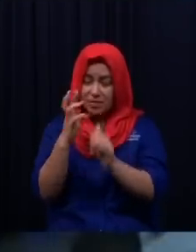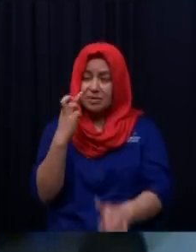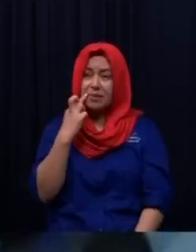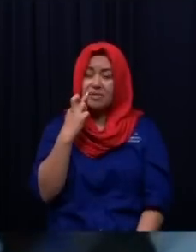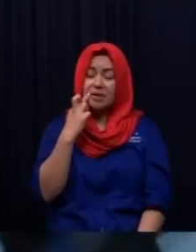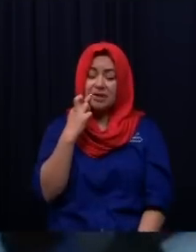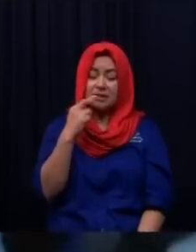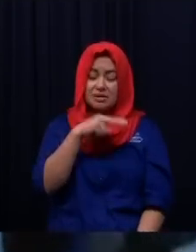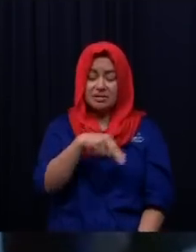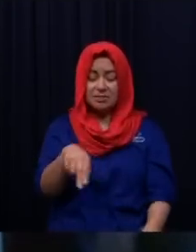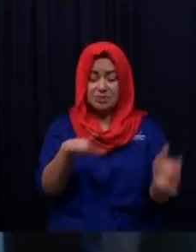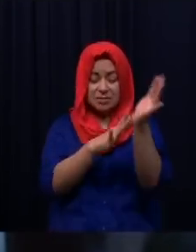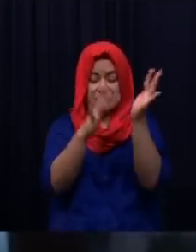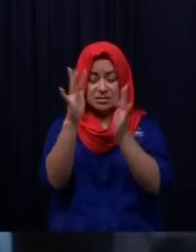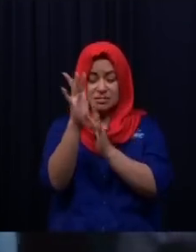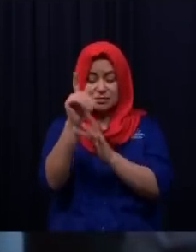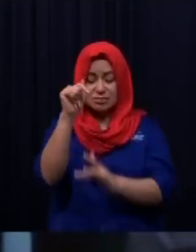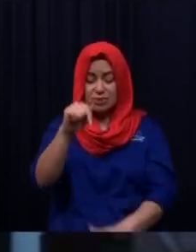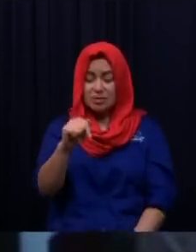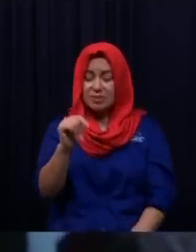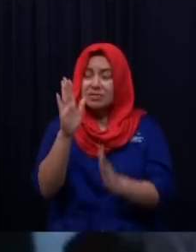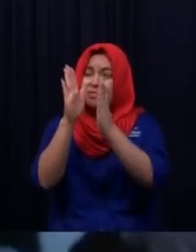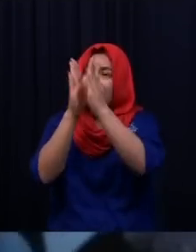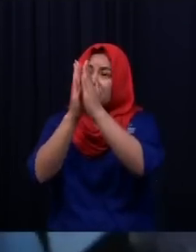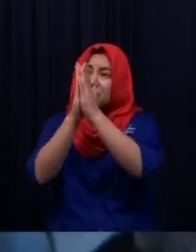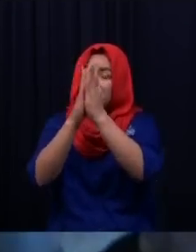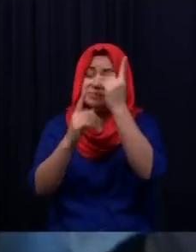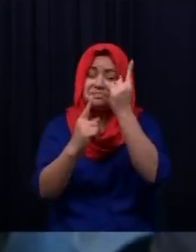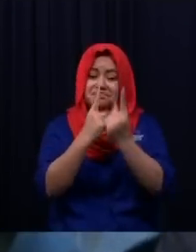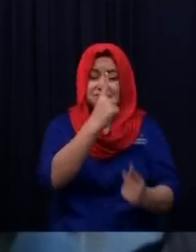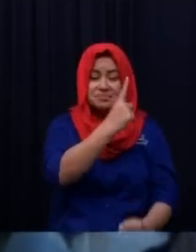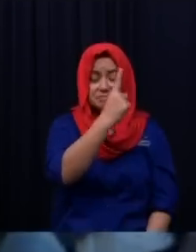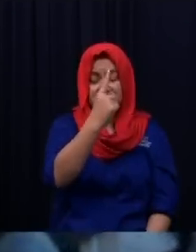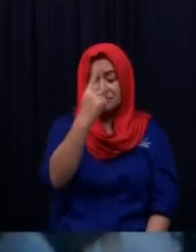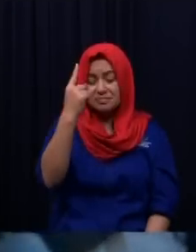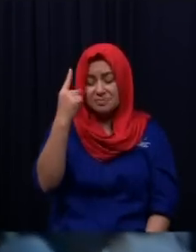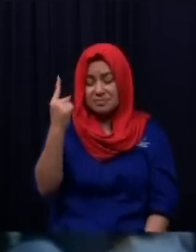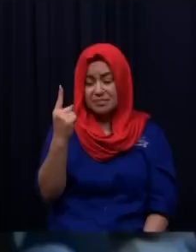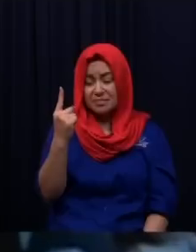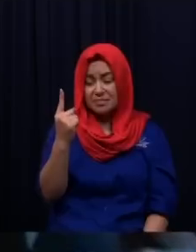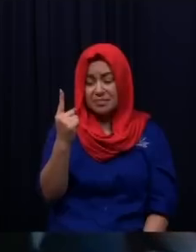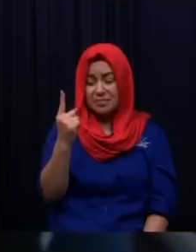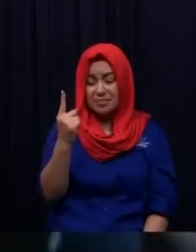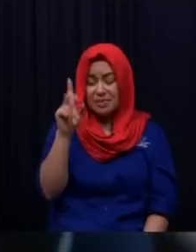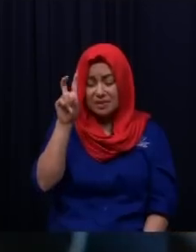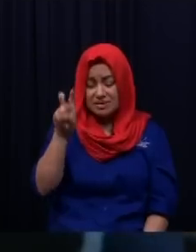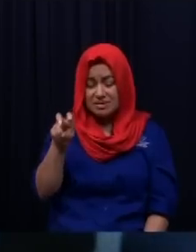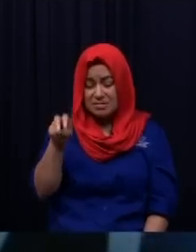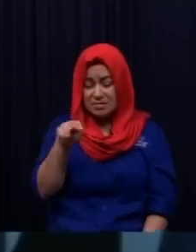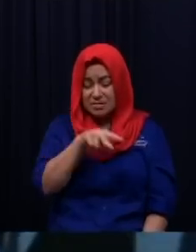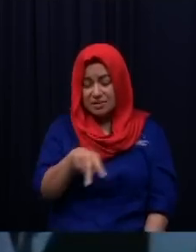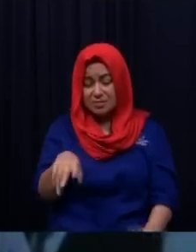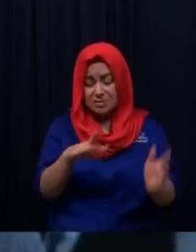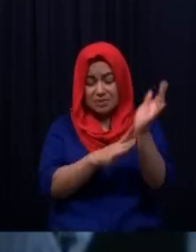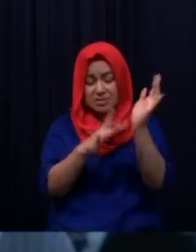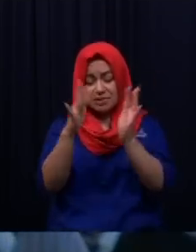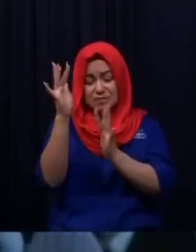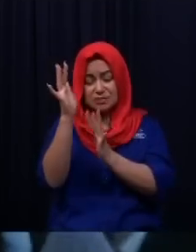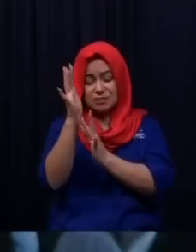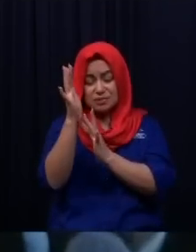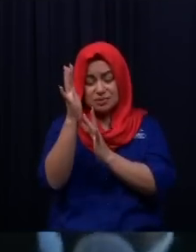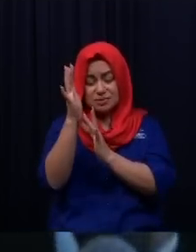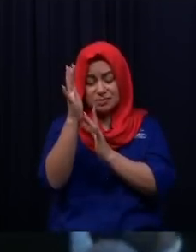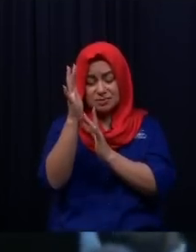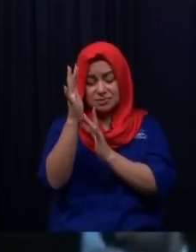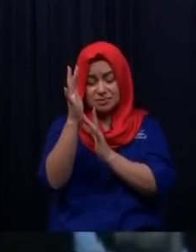Jesús, te venimos pidiendo por cada petición, Señor, en el nombre de Jesús. Oh